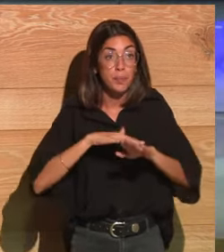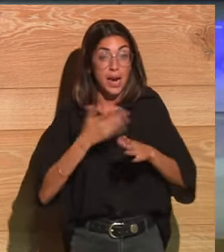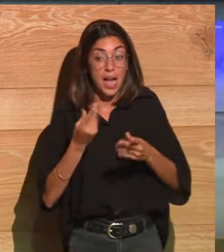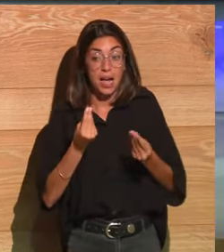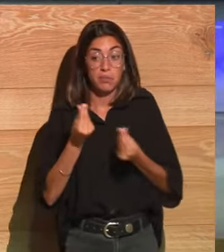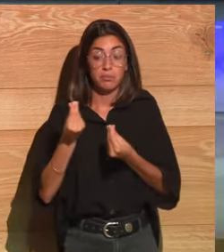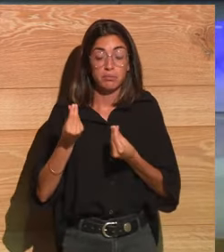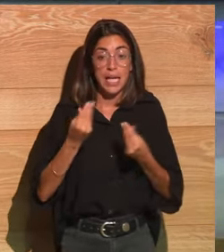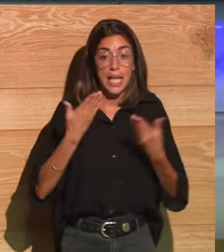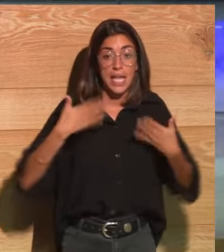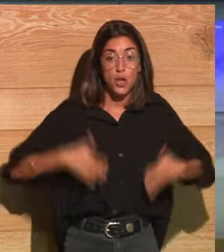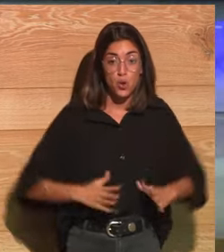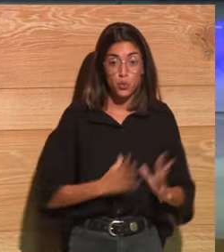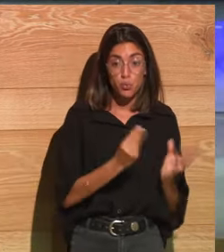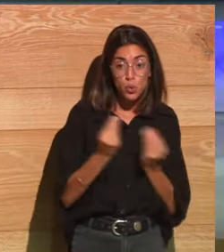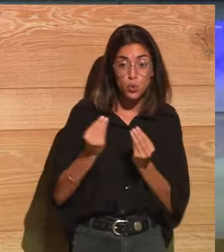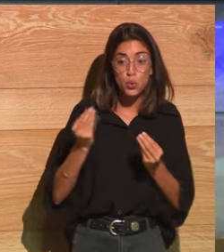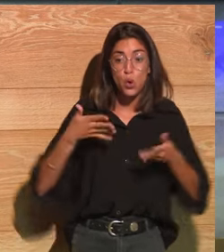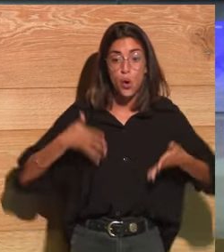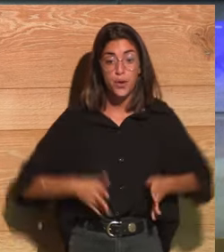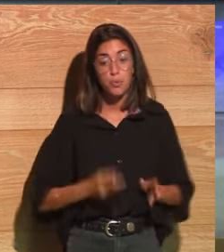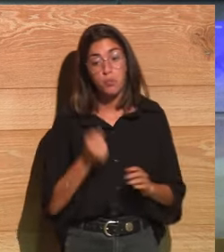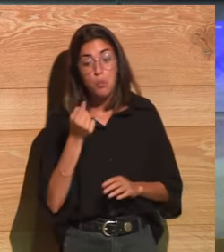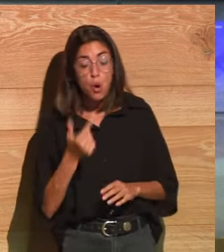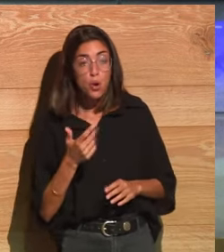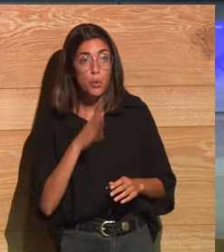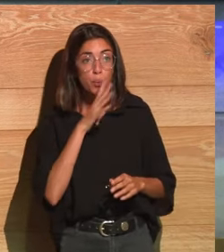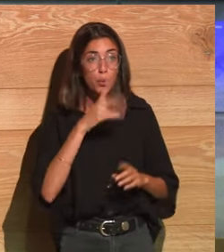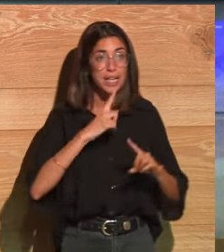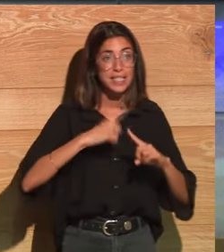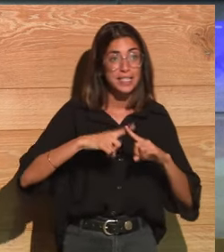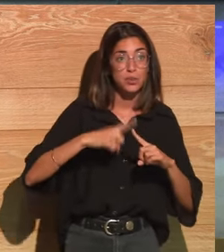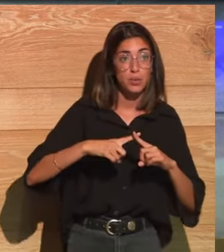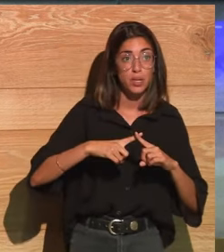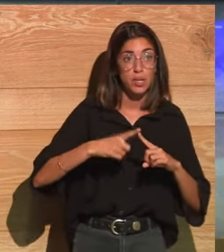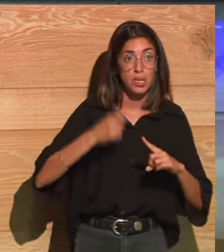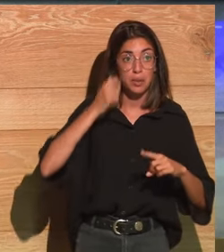nosotros, la sexualidad en nuestra especie pues tiene un patrón